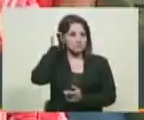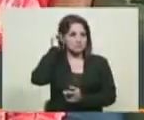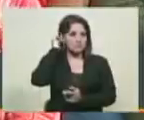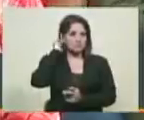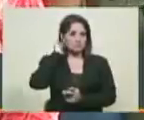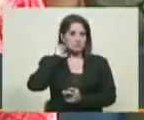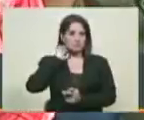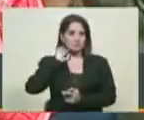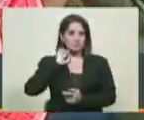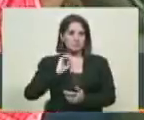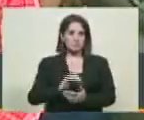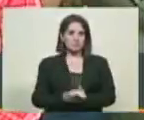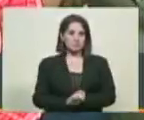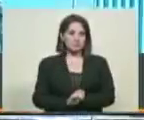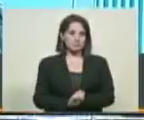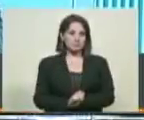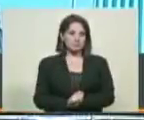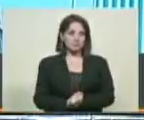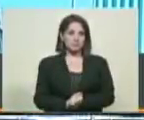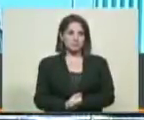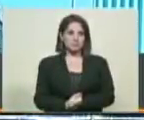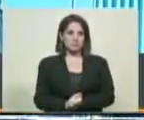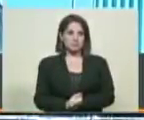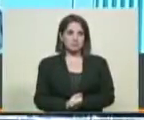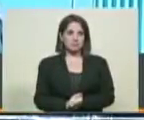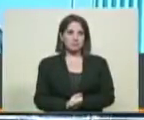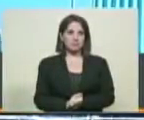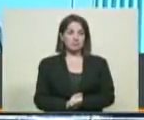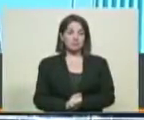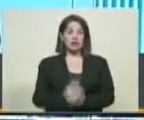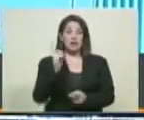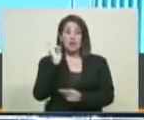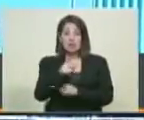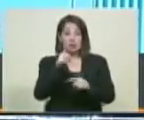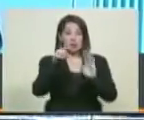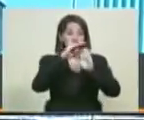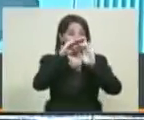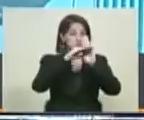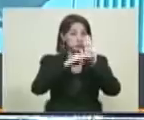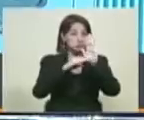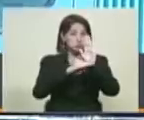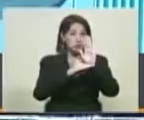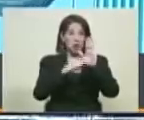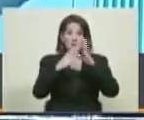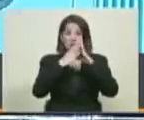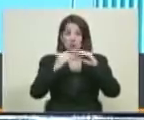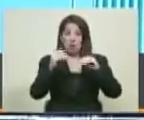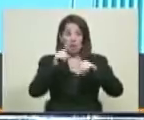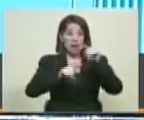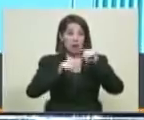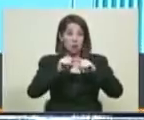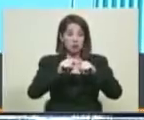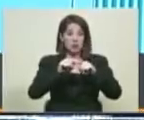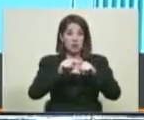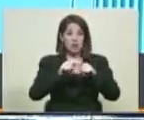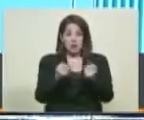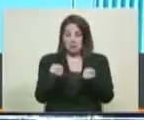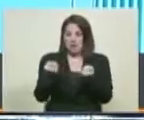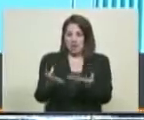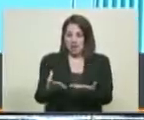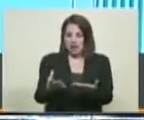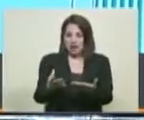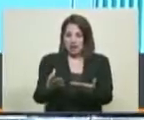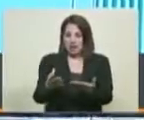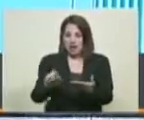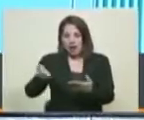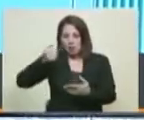Y hay que crear los mecanismos eficientes para que el poder popular se manifieste y tome